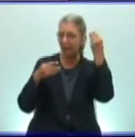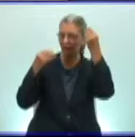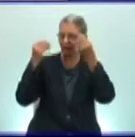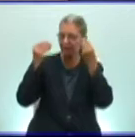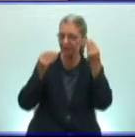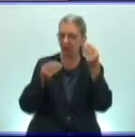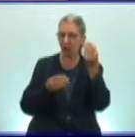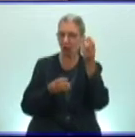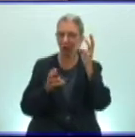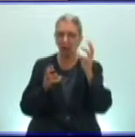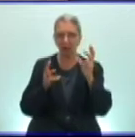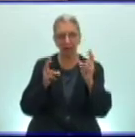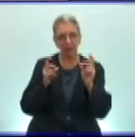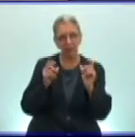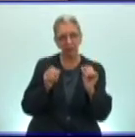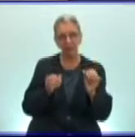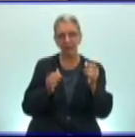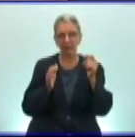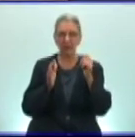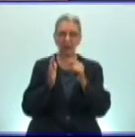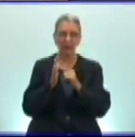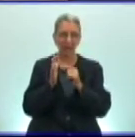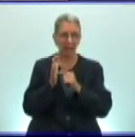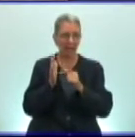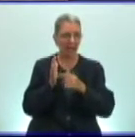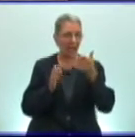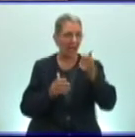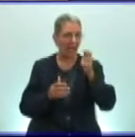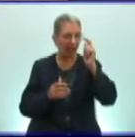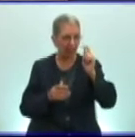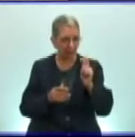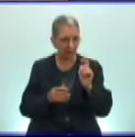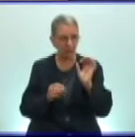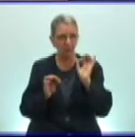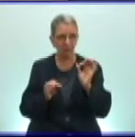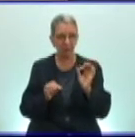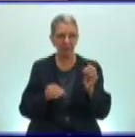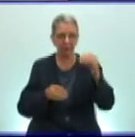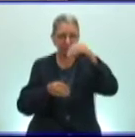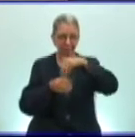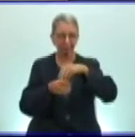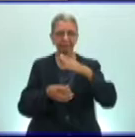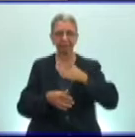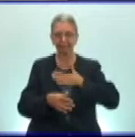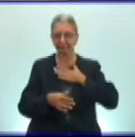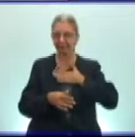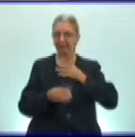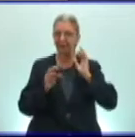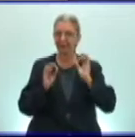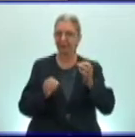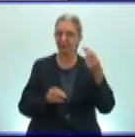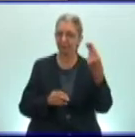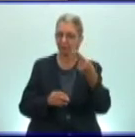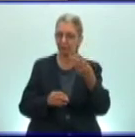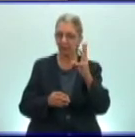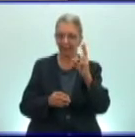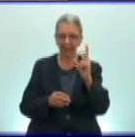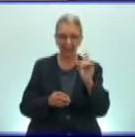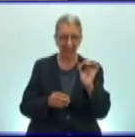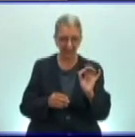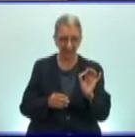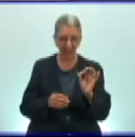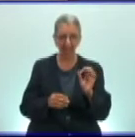que todos pertenecían al mismo elemento químico porque tenían la misma cantidad de protones, es decir, el número atómico